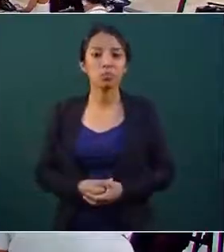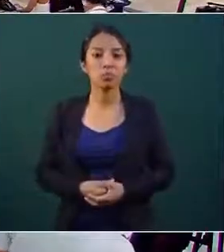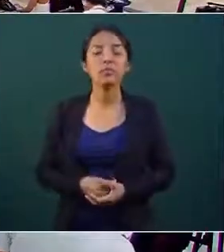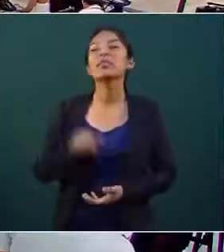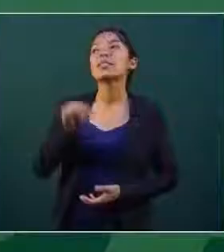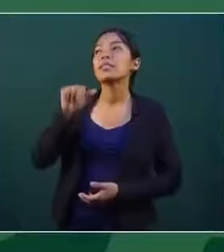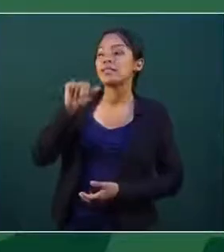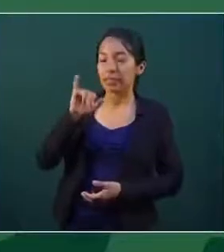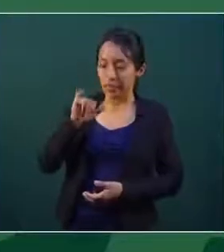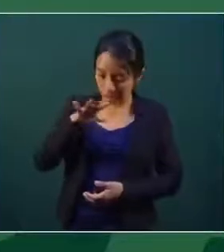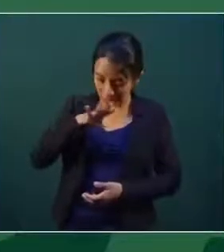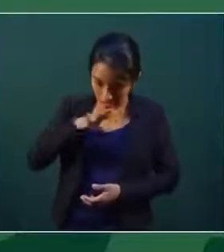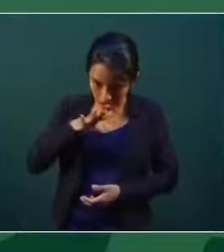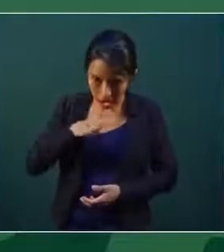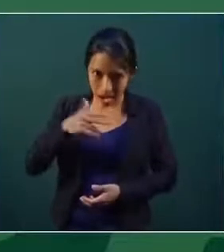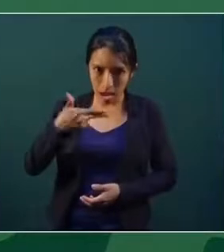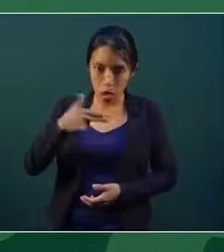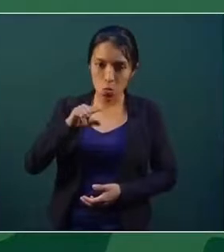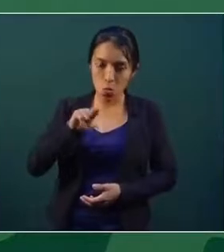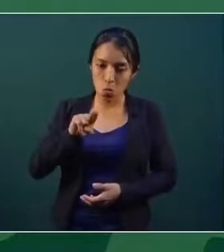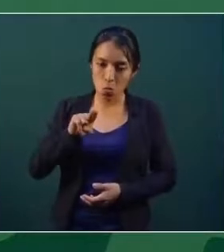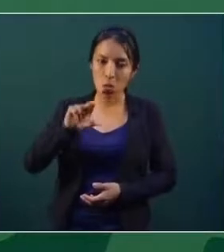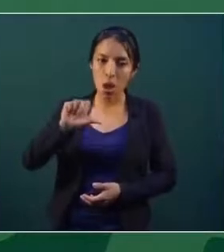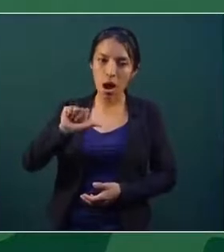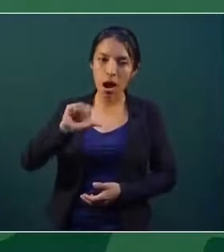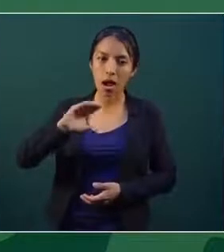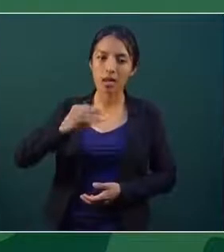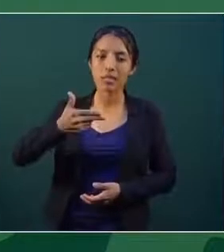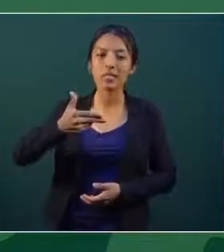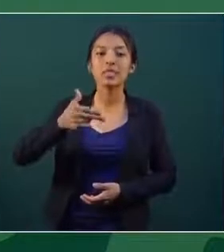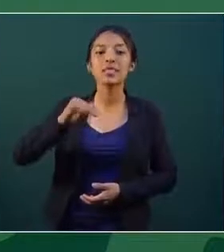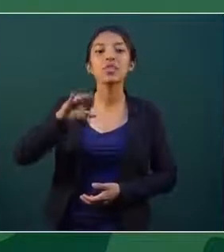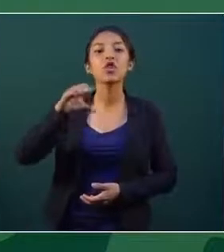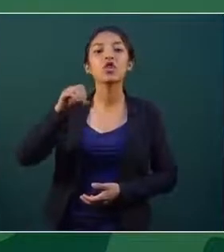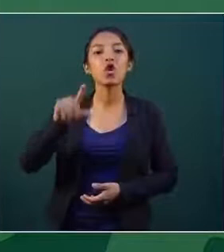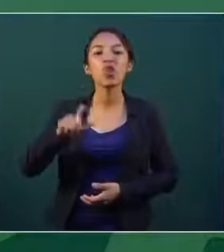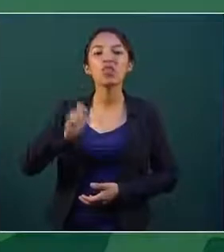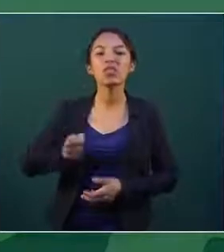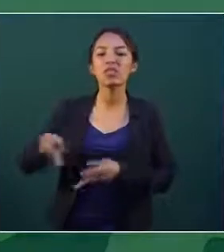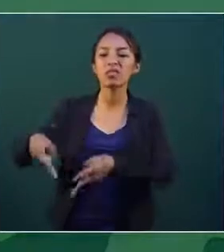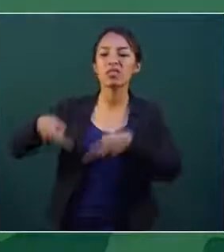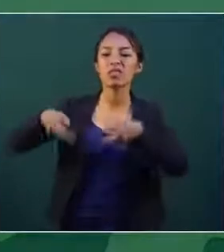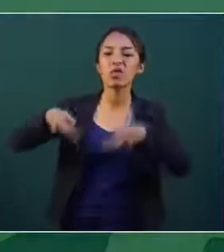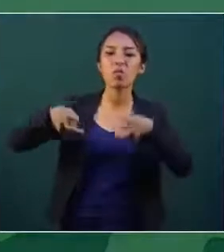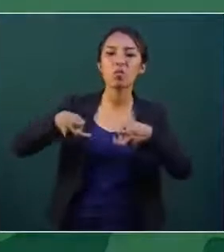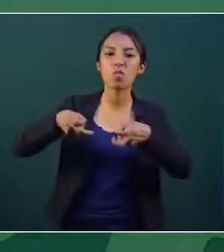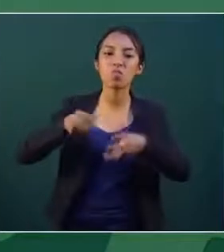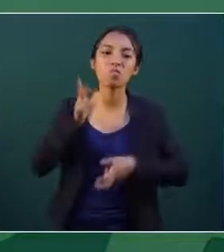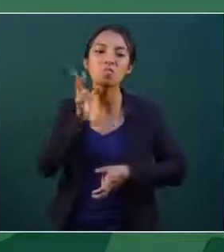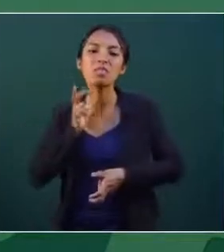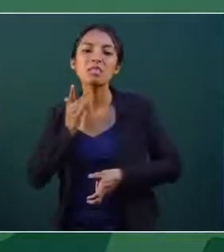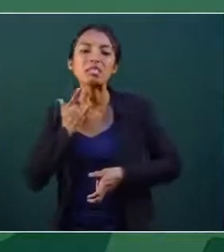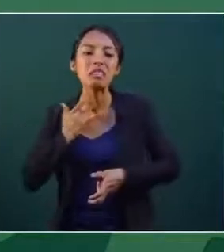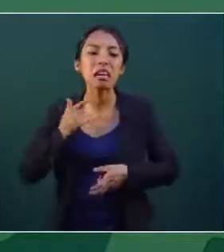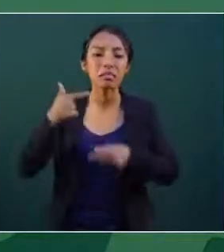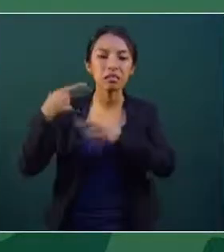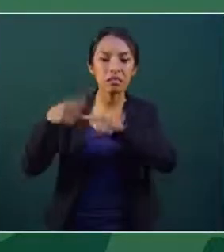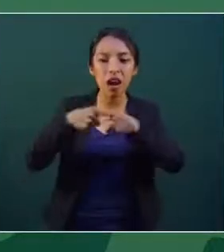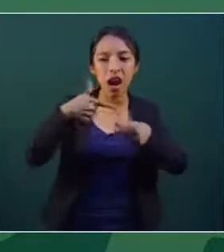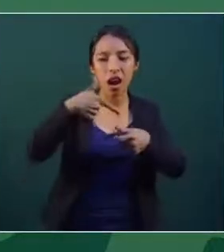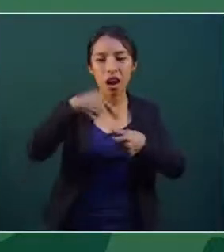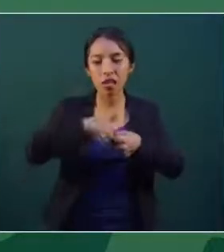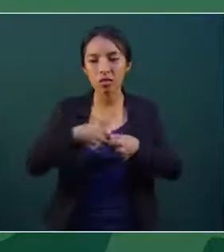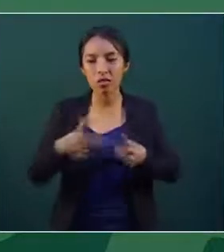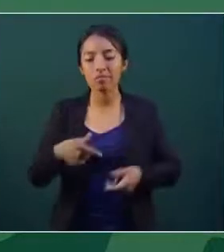huachicol en lo que tiene que ver con el gas y se está combatiendo